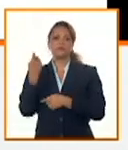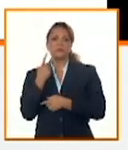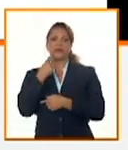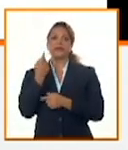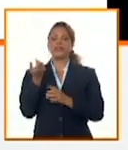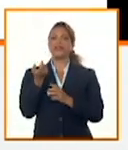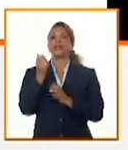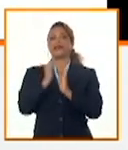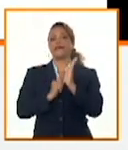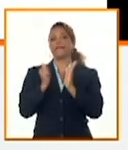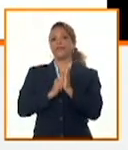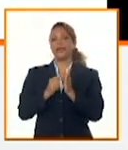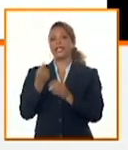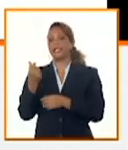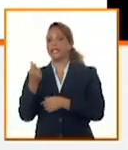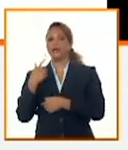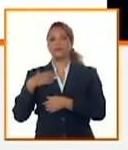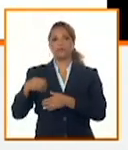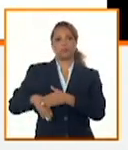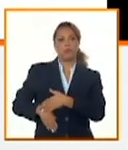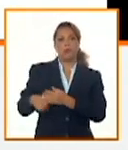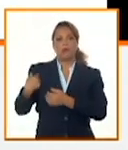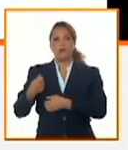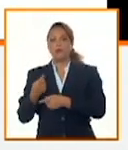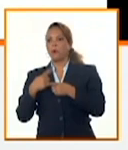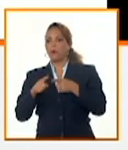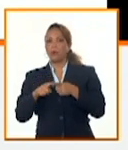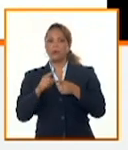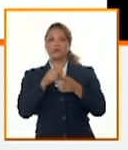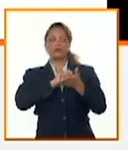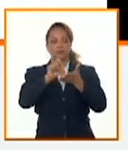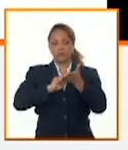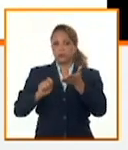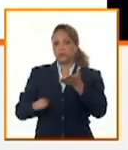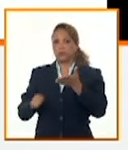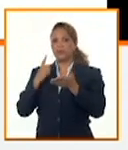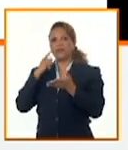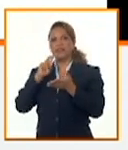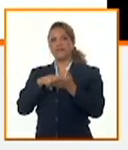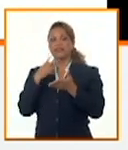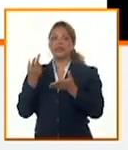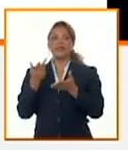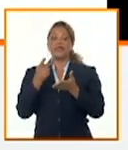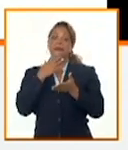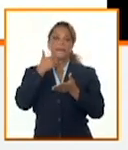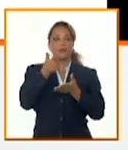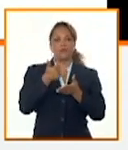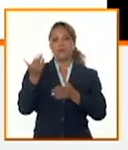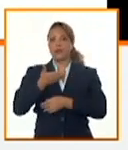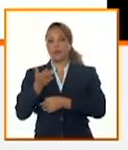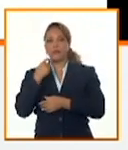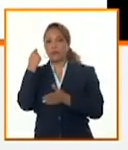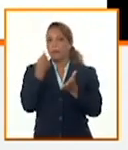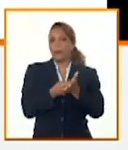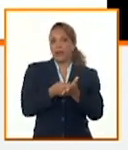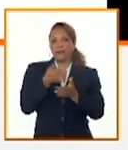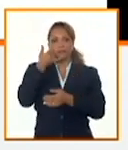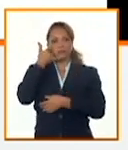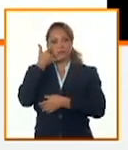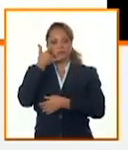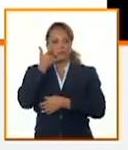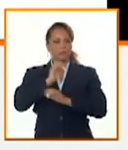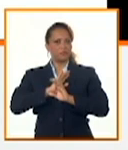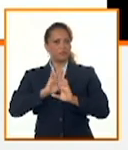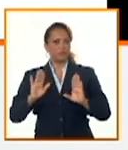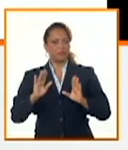manipular el efectivo un cajero atrás contando el otro llenando un formulario para ver y muy rápido en el momento que usted